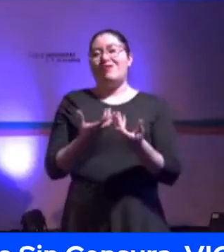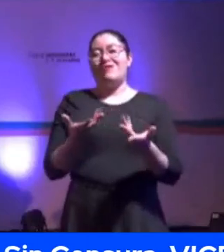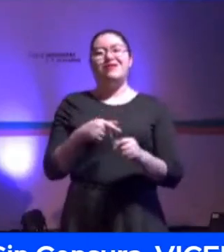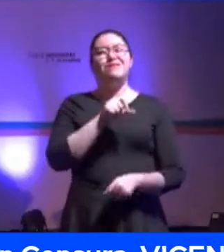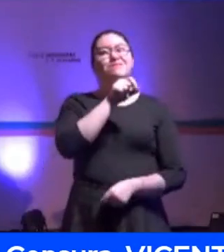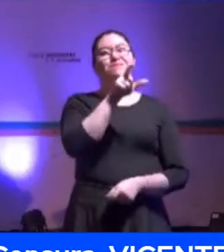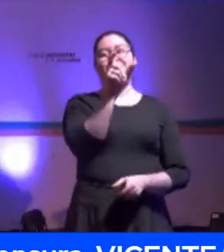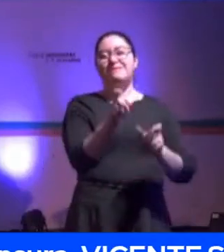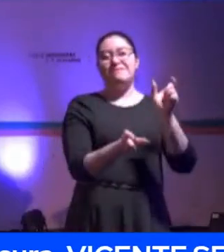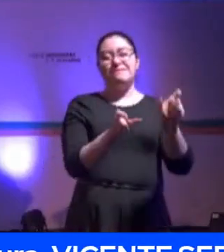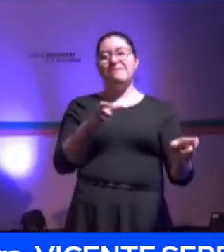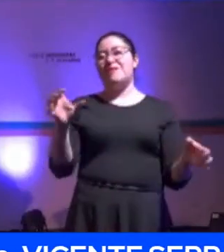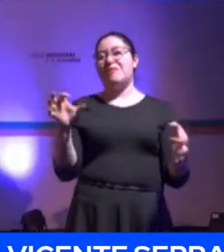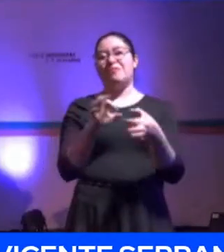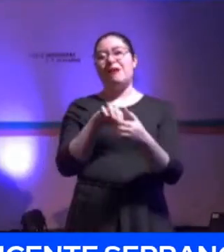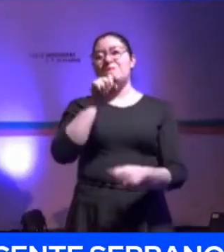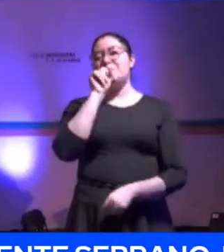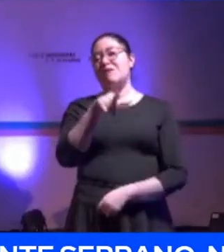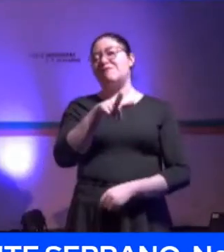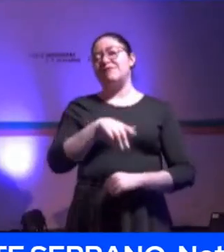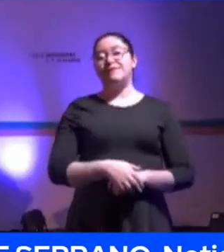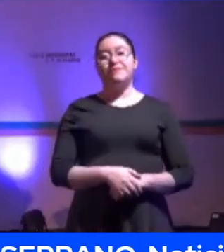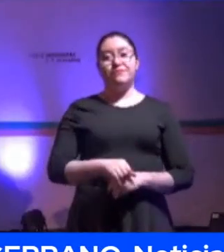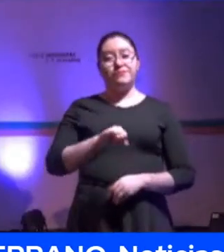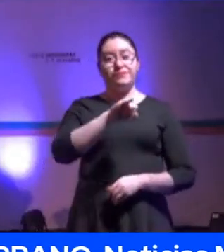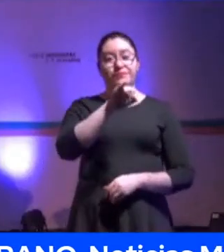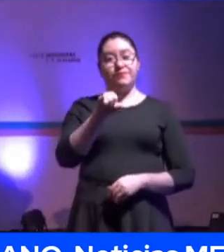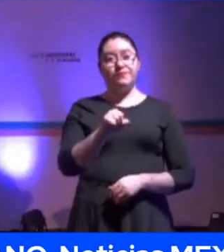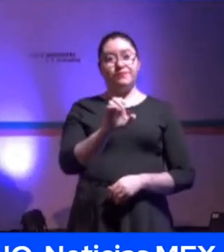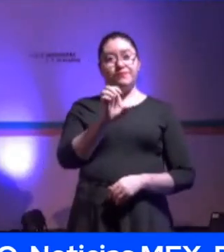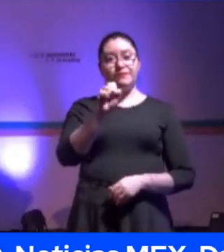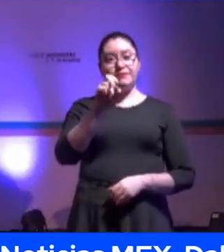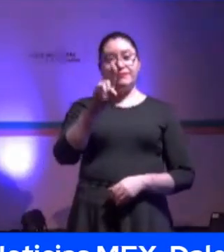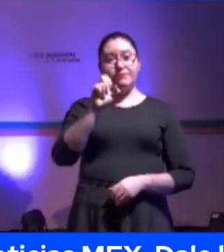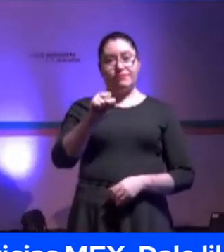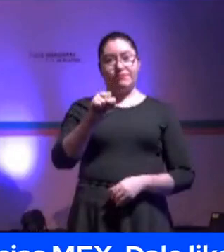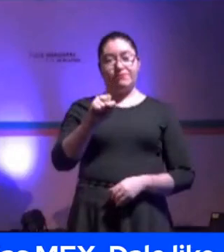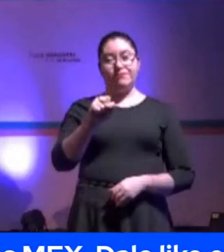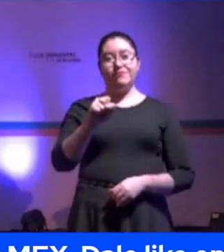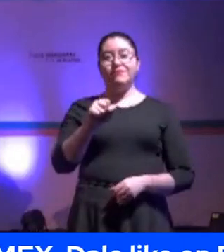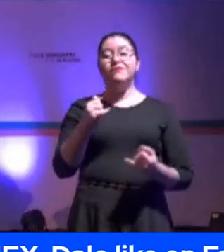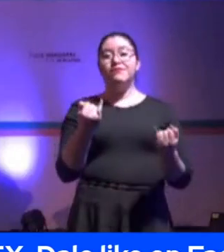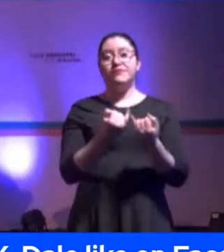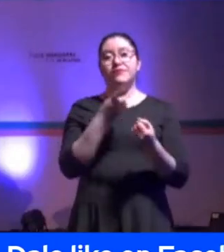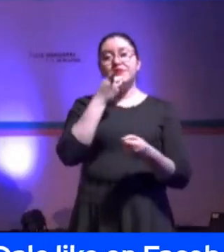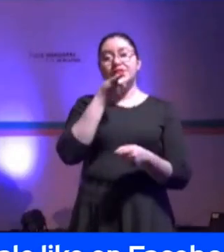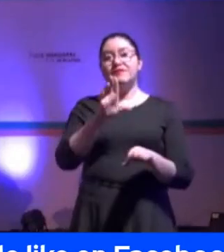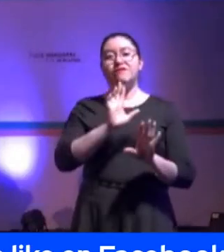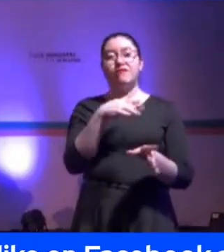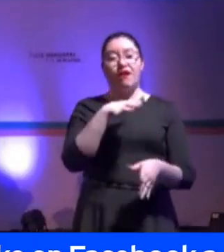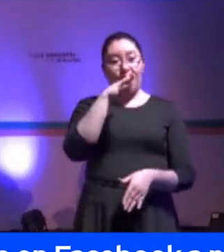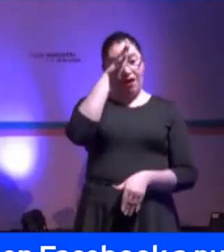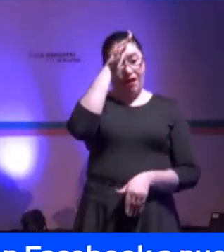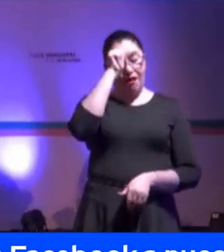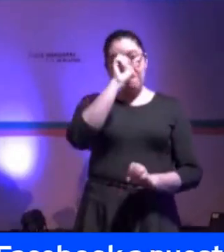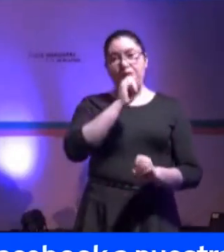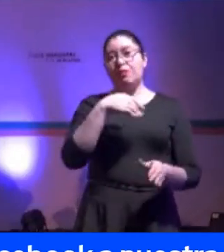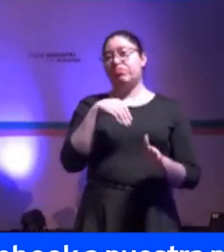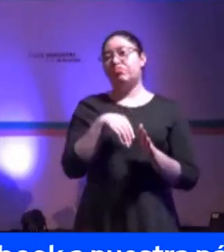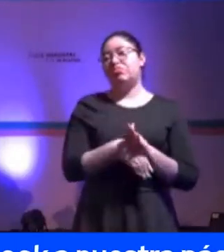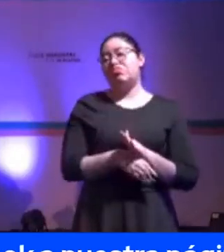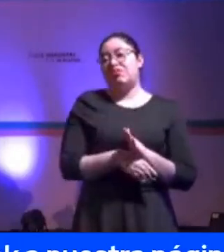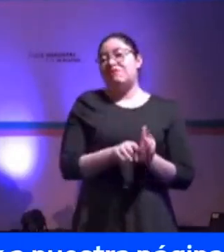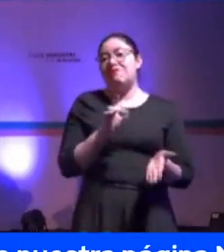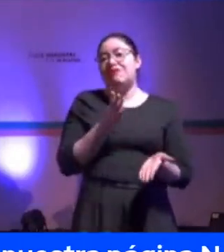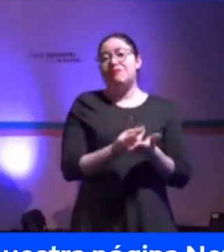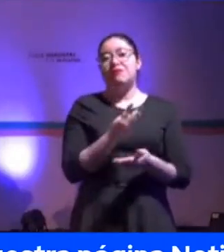mismo. Imagínense a alguien como Jesús Zambrano diciendo: pues ya la alianza está muerta. Y eso que no aportaba mucho, o sea, nada